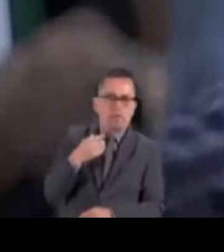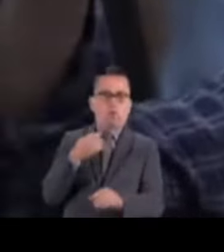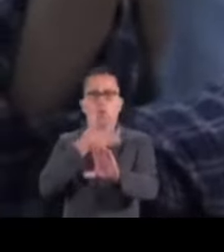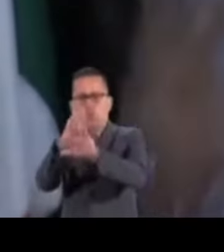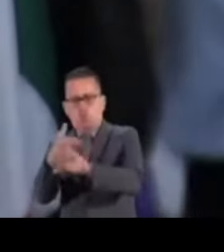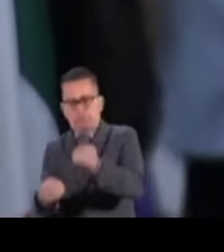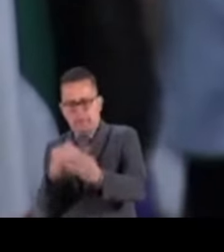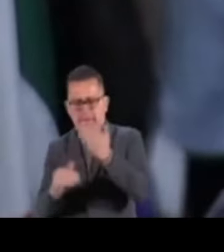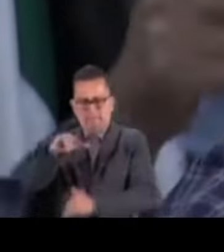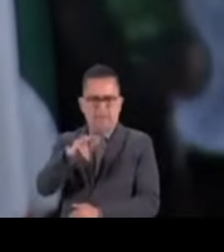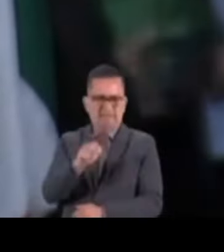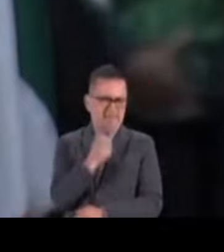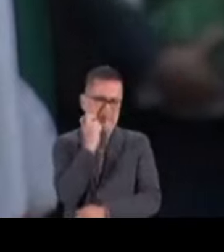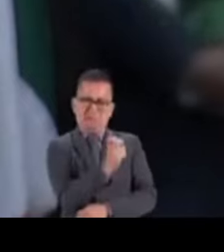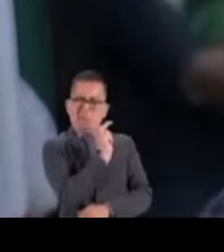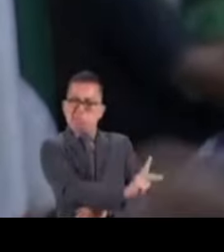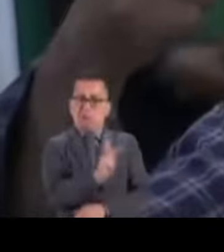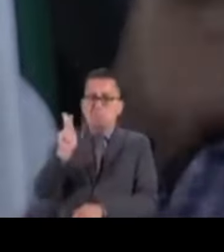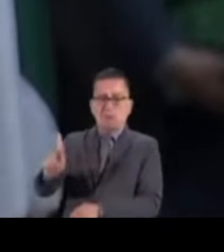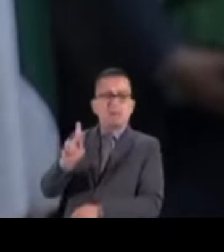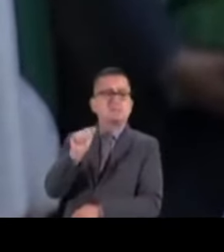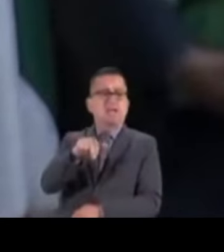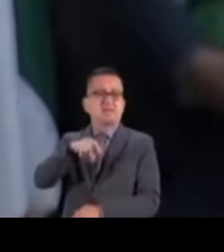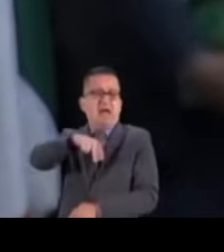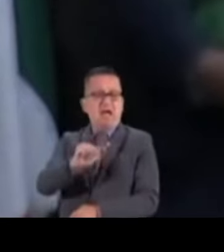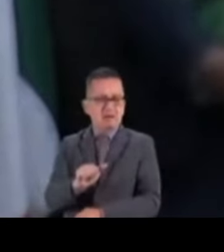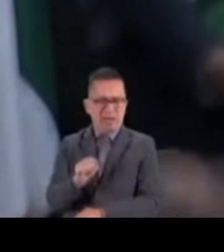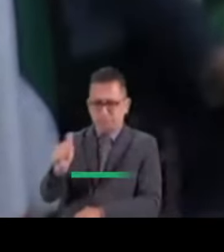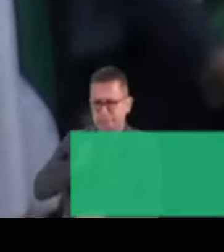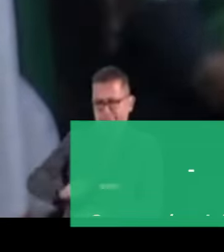es santanismo judicial. Fue